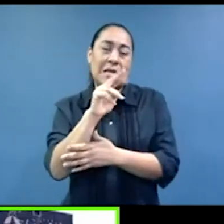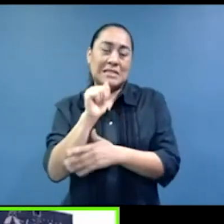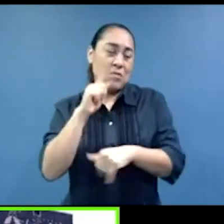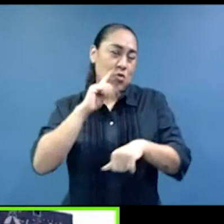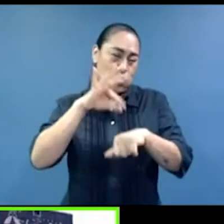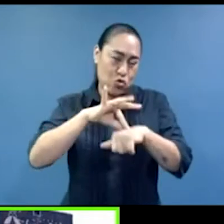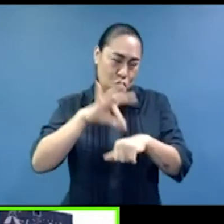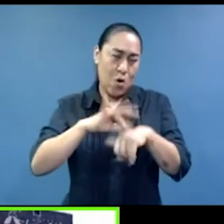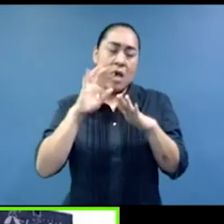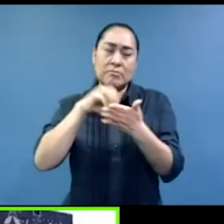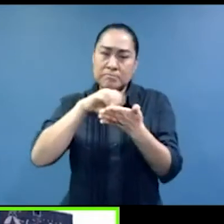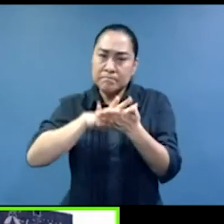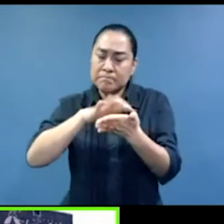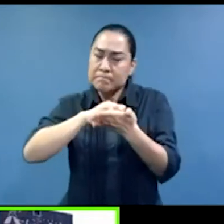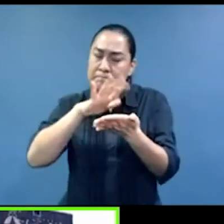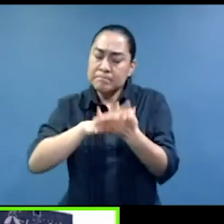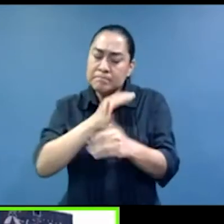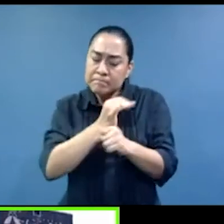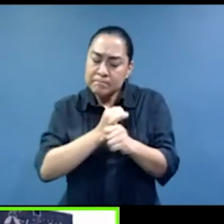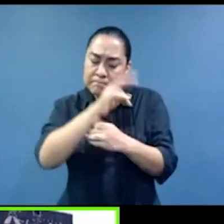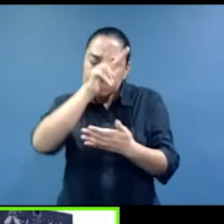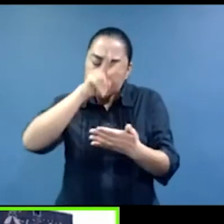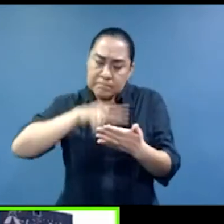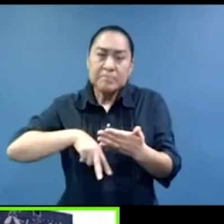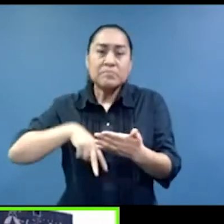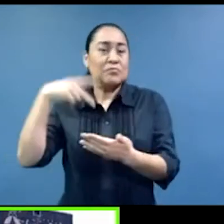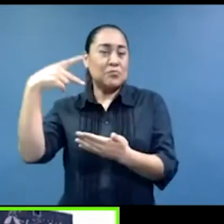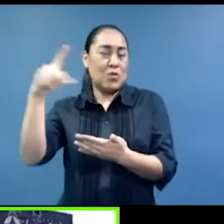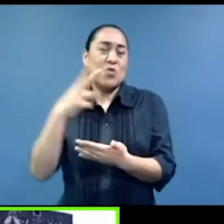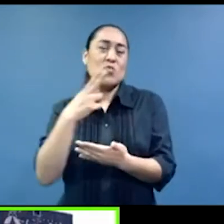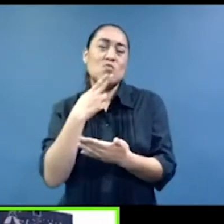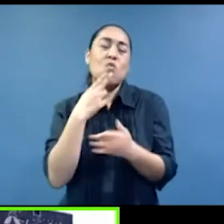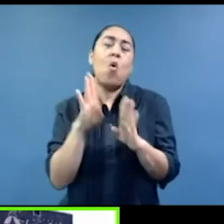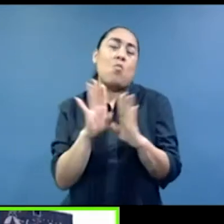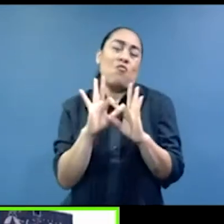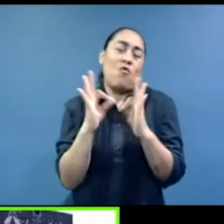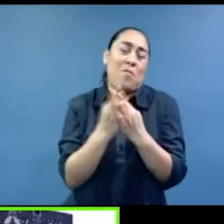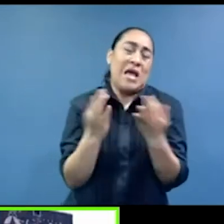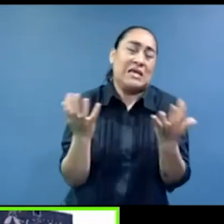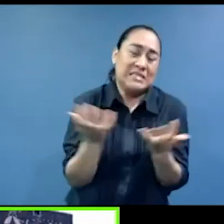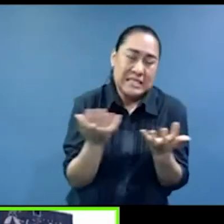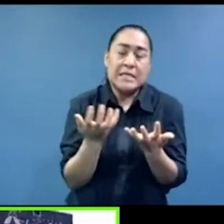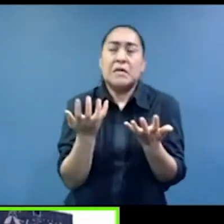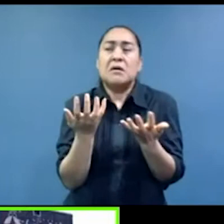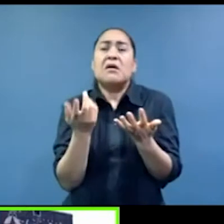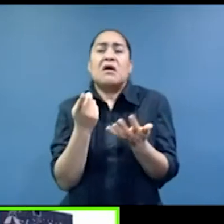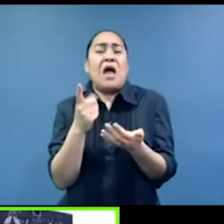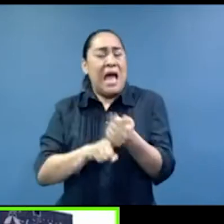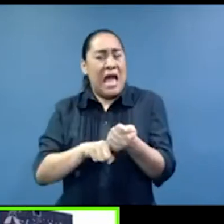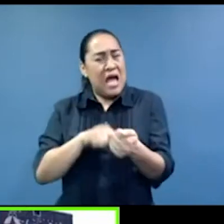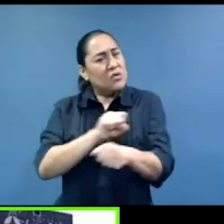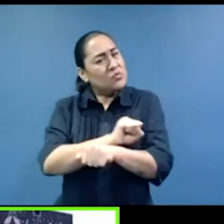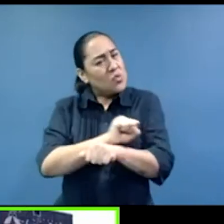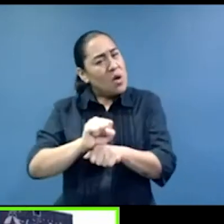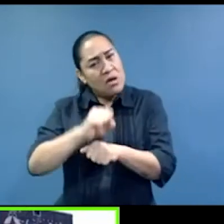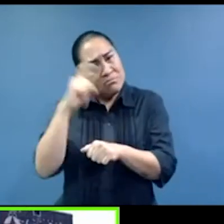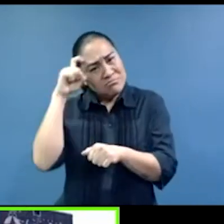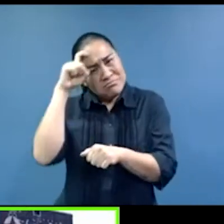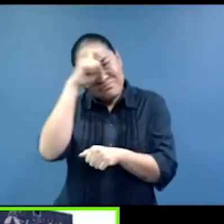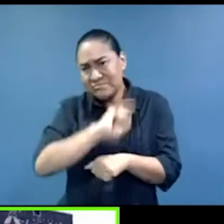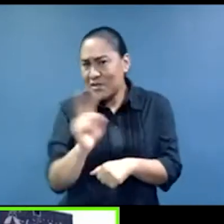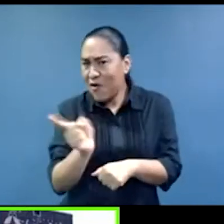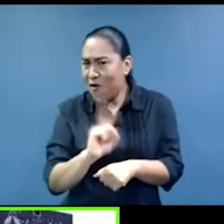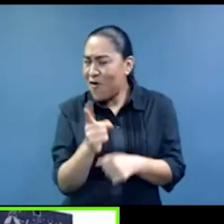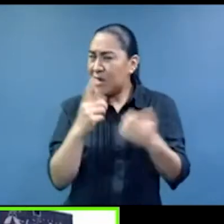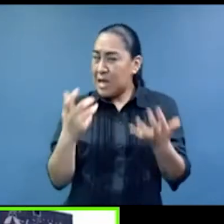recopilado nos dan cuenta que la mayoría de las técnicas que se llevan a cabo son de baja complejidad, ¿no? Pues en este caso estamos hablando